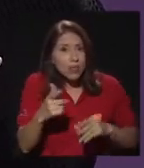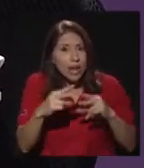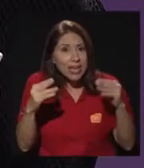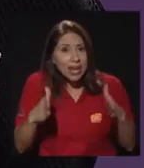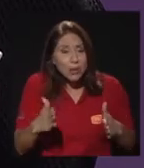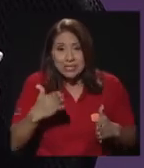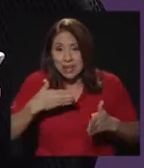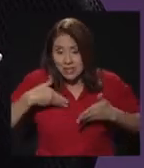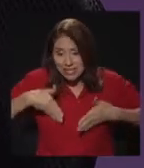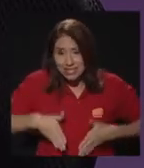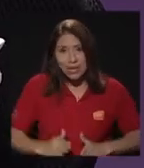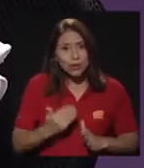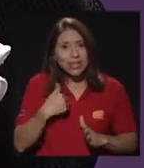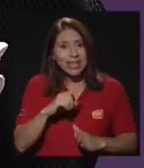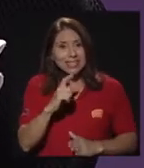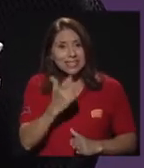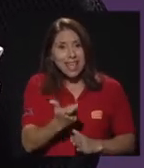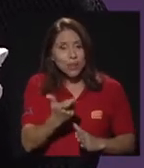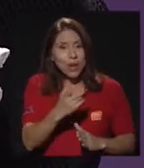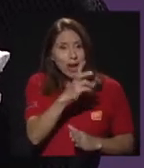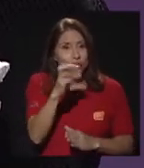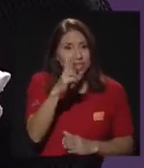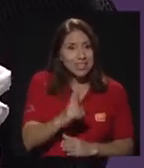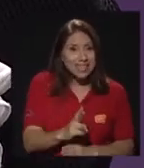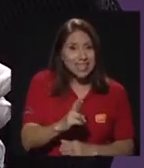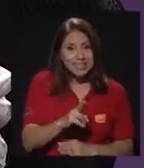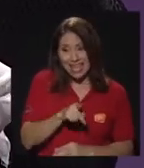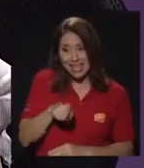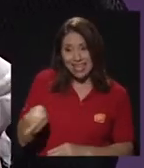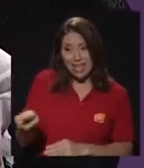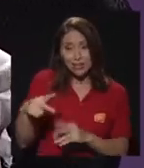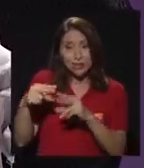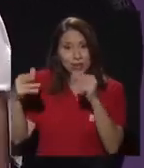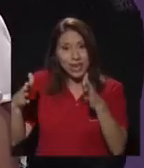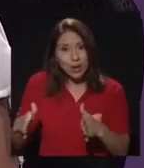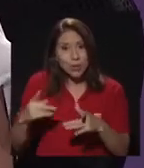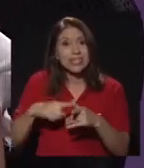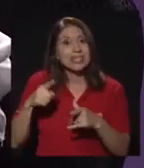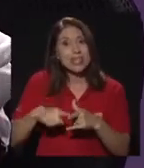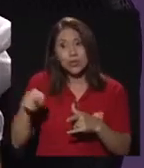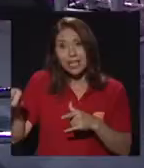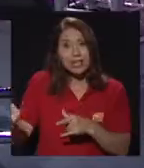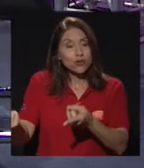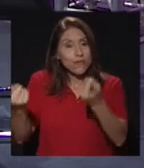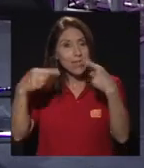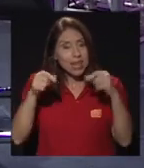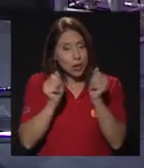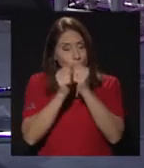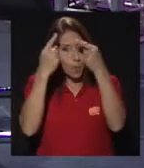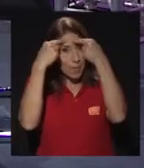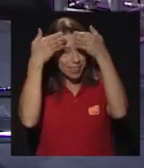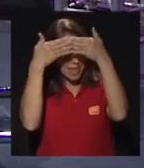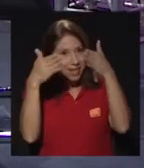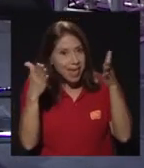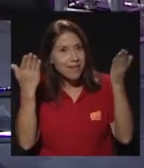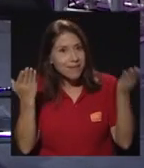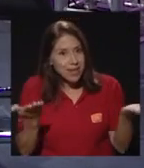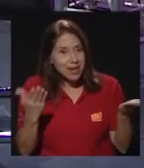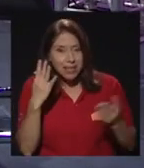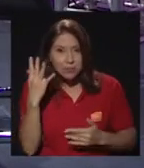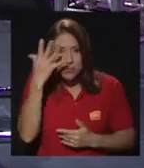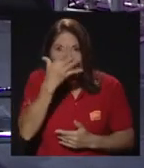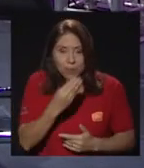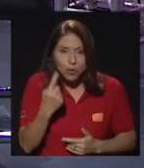tienen cédula costarricense y son nicaragüenses. Entonces ellos vienen con una mentalidad abierta, ¿verdad? Y eso es muy hermoso, ¿verdad? Para que ellos